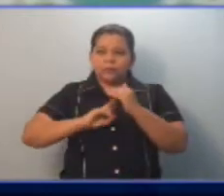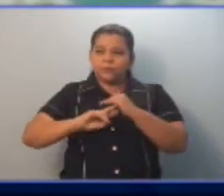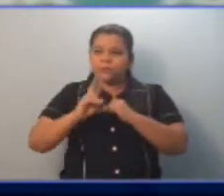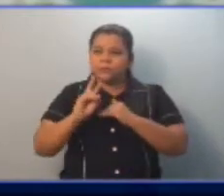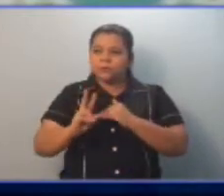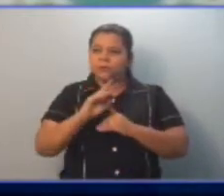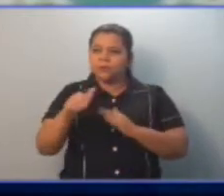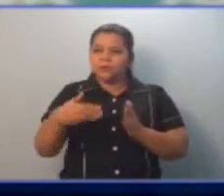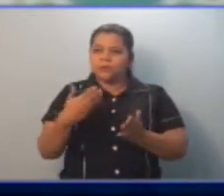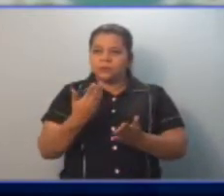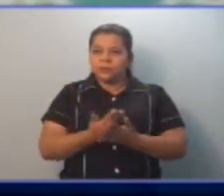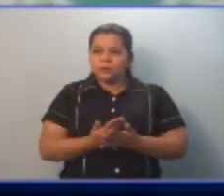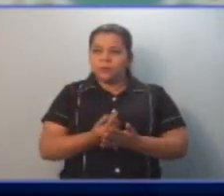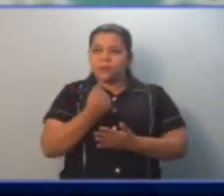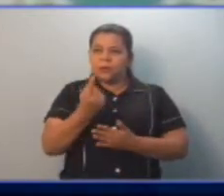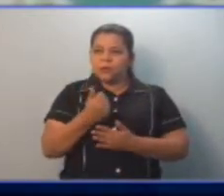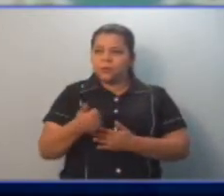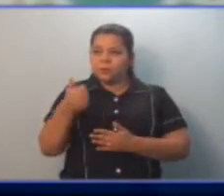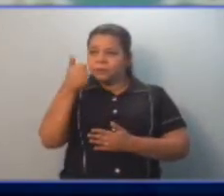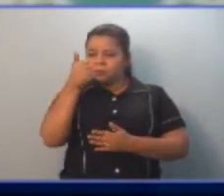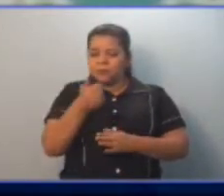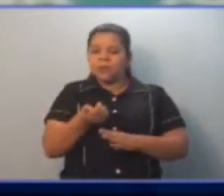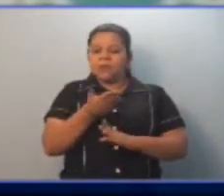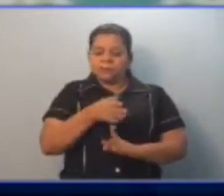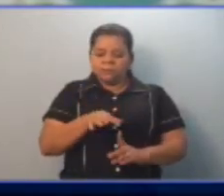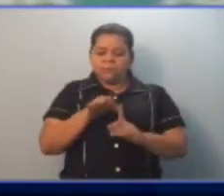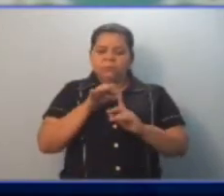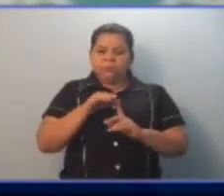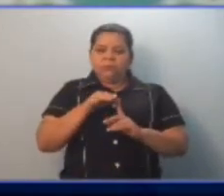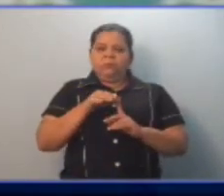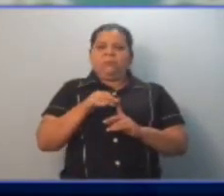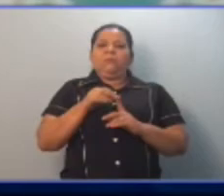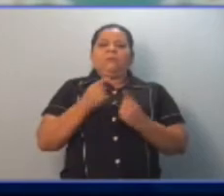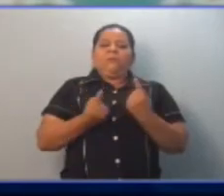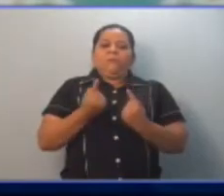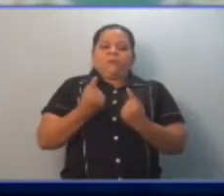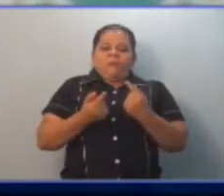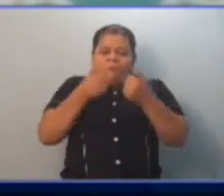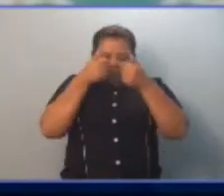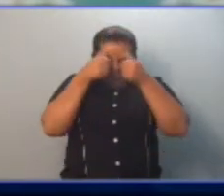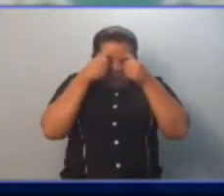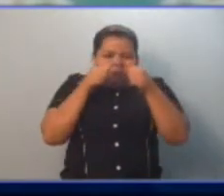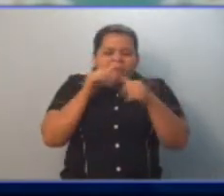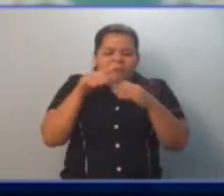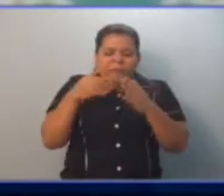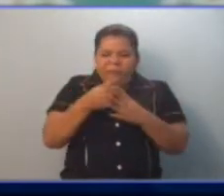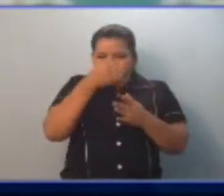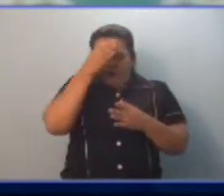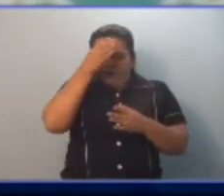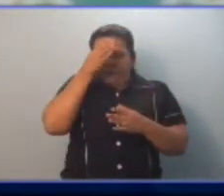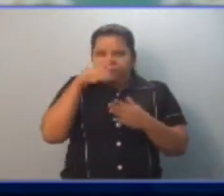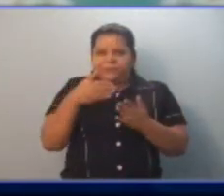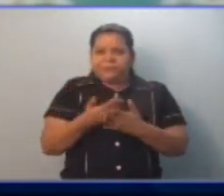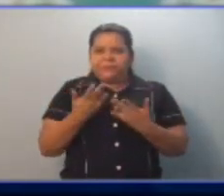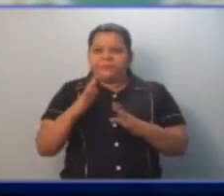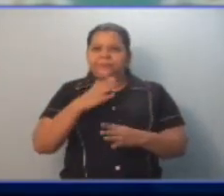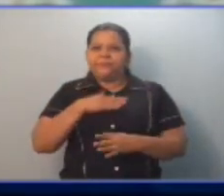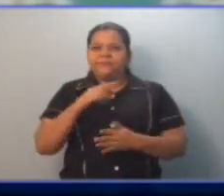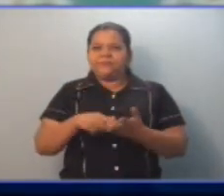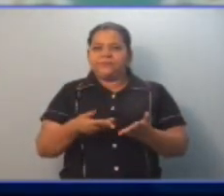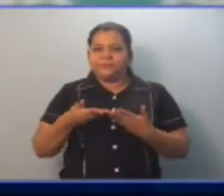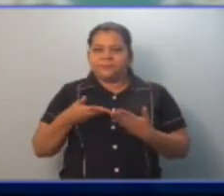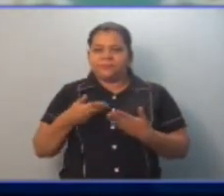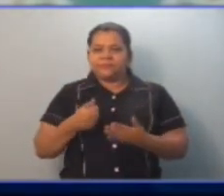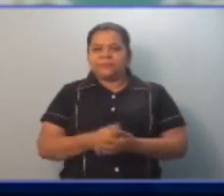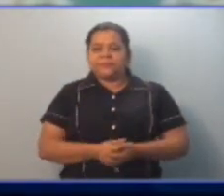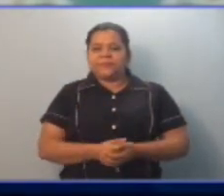de los magistrados que han sido electos para ocupar ese cargo, cuál es la concepción que tienen ellos del derecho y cuál